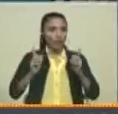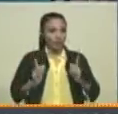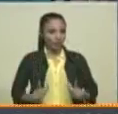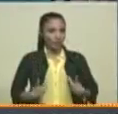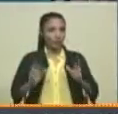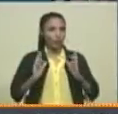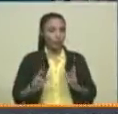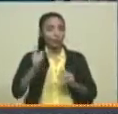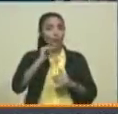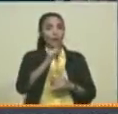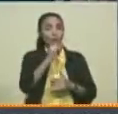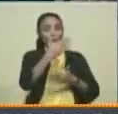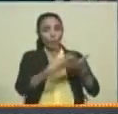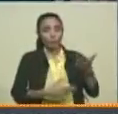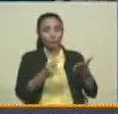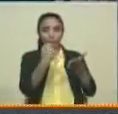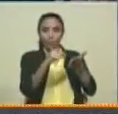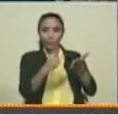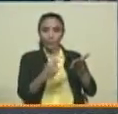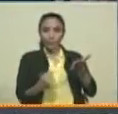hace un informe de todas estas líneas.